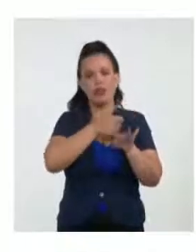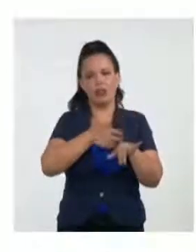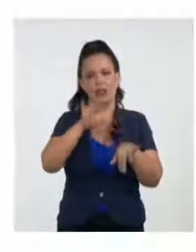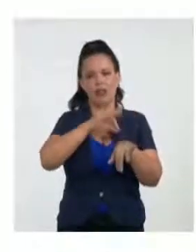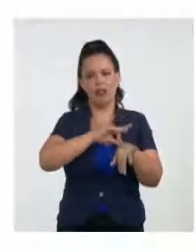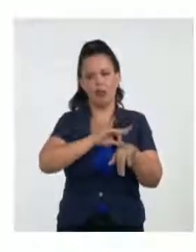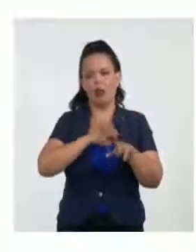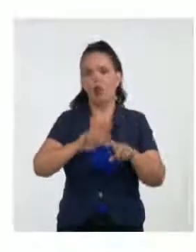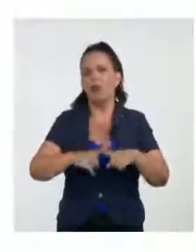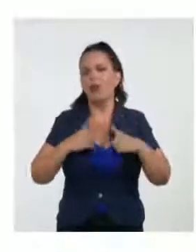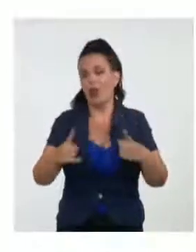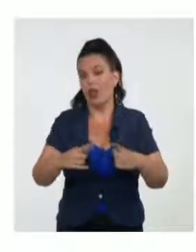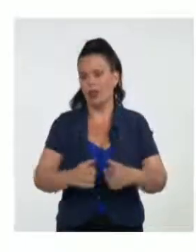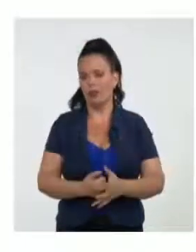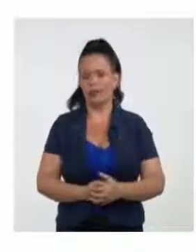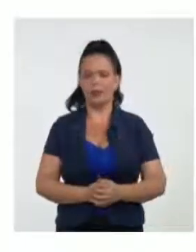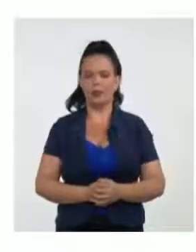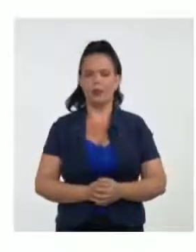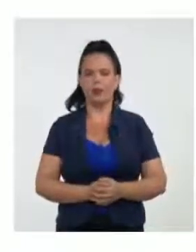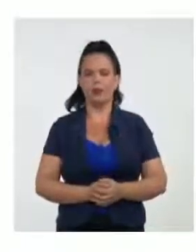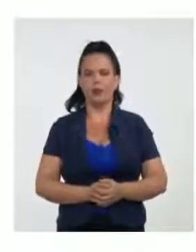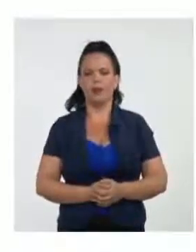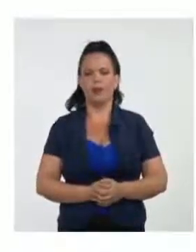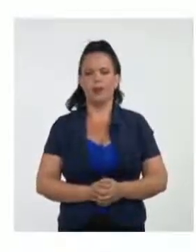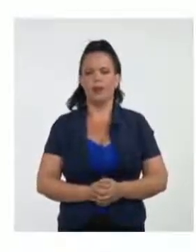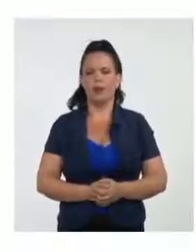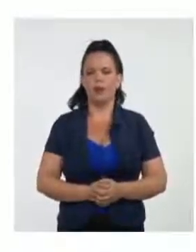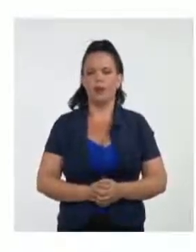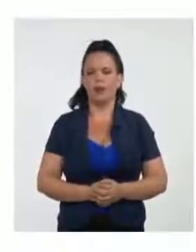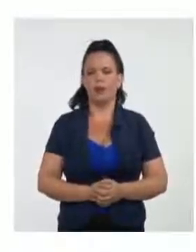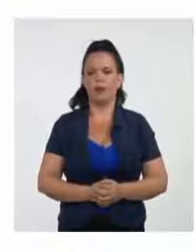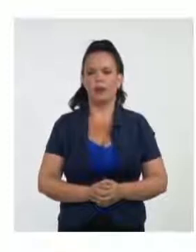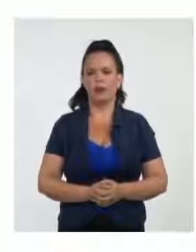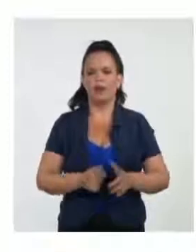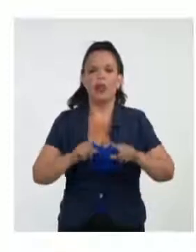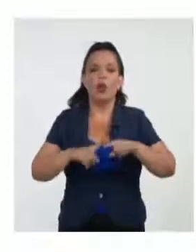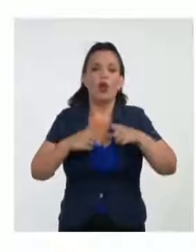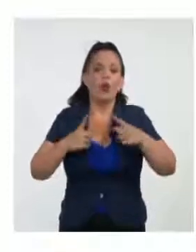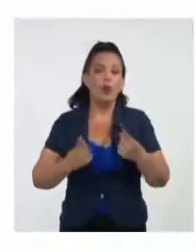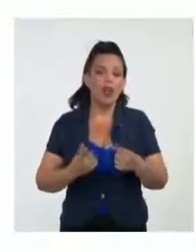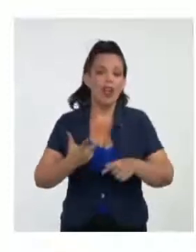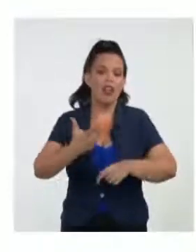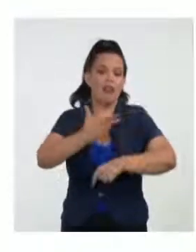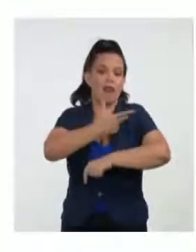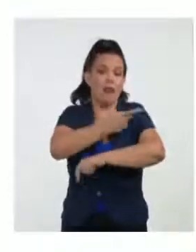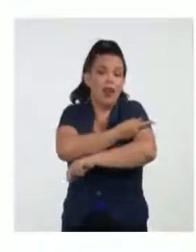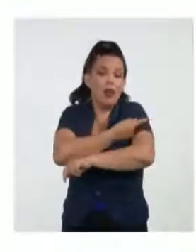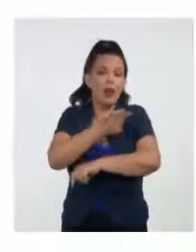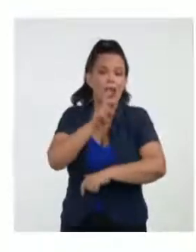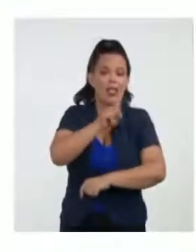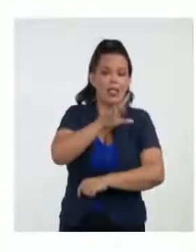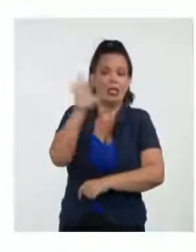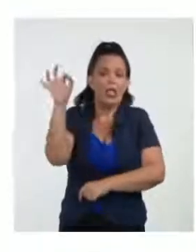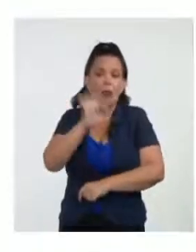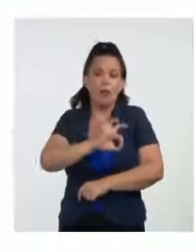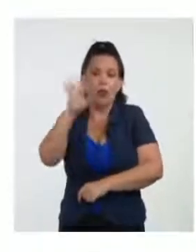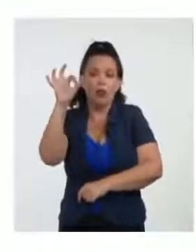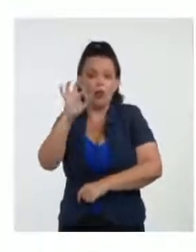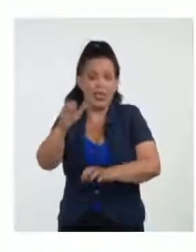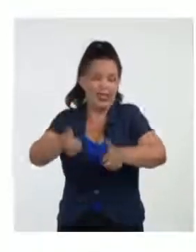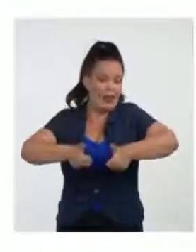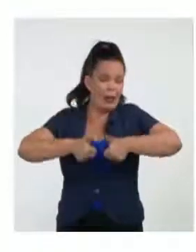primeramente porque la vacuna no es 100% eficaz. Es decir, hay